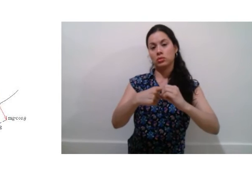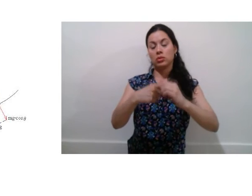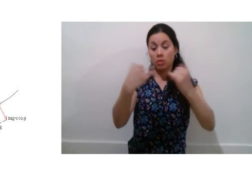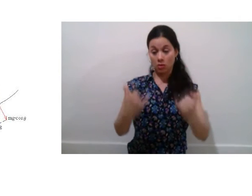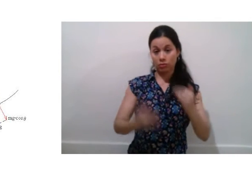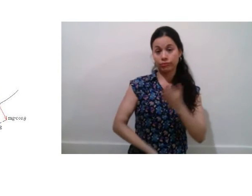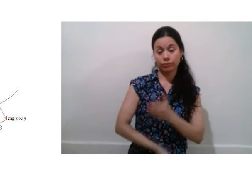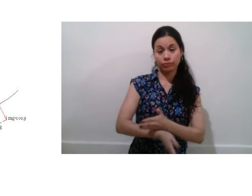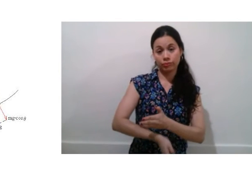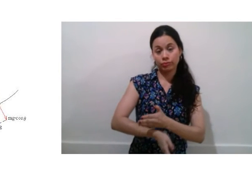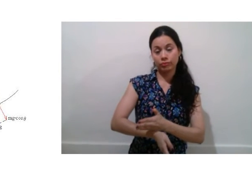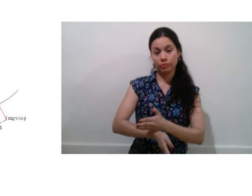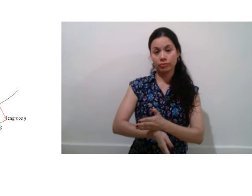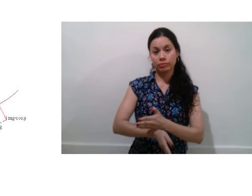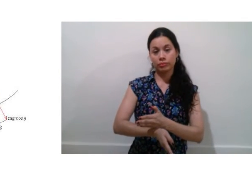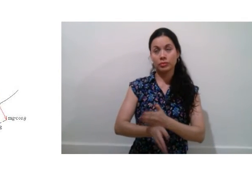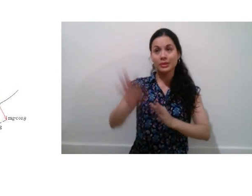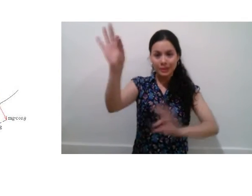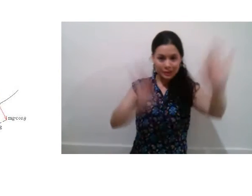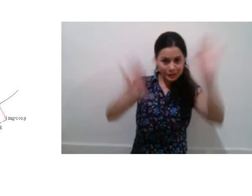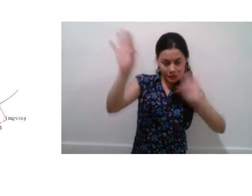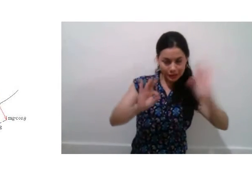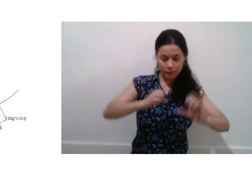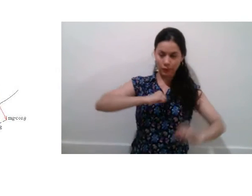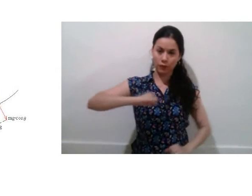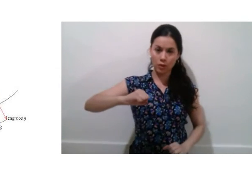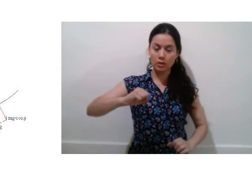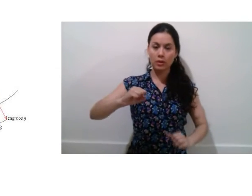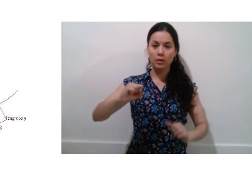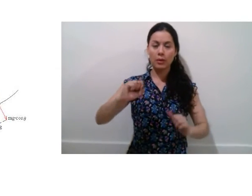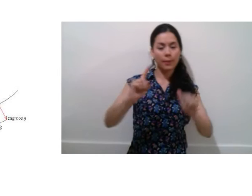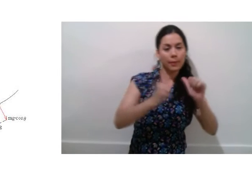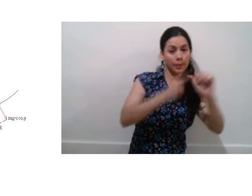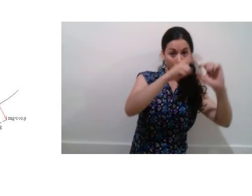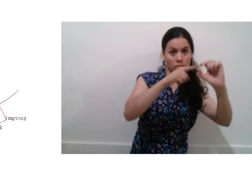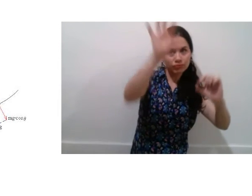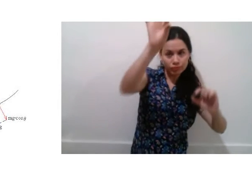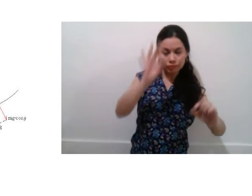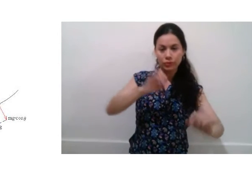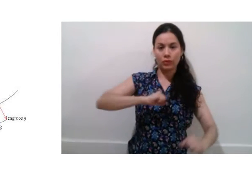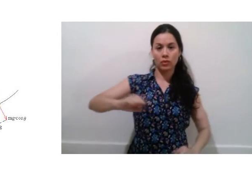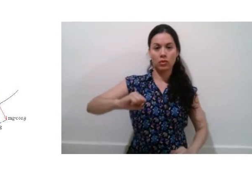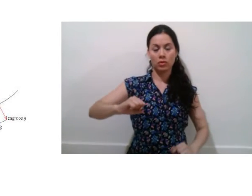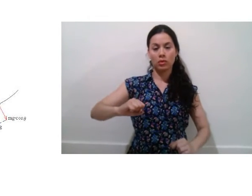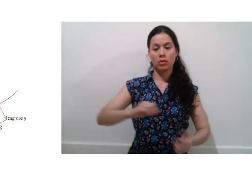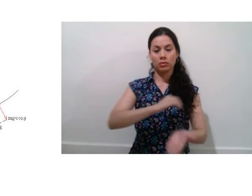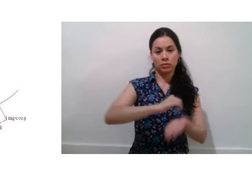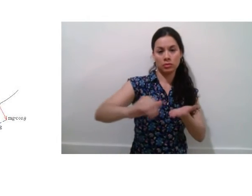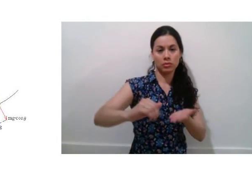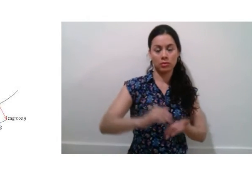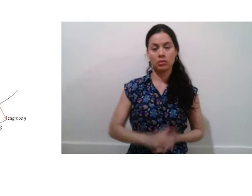A continuación, reemplazaremos la fuerza en la primera ecuación,